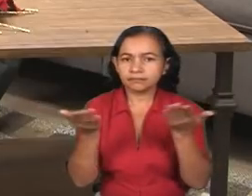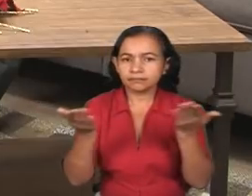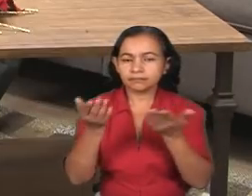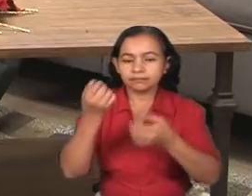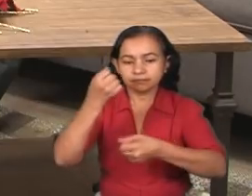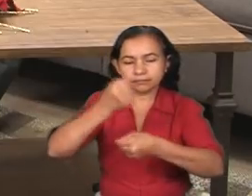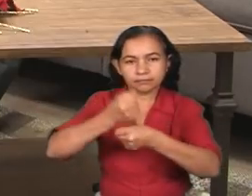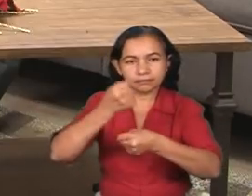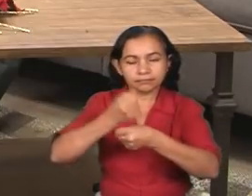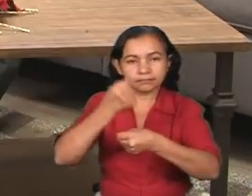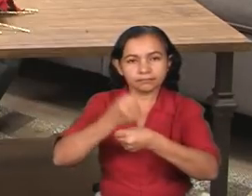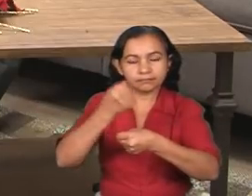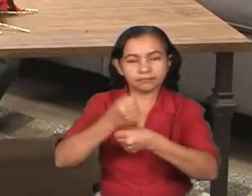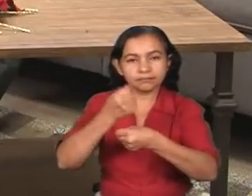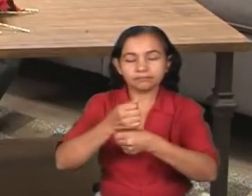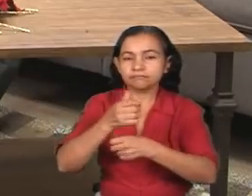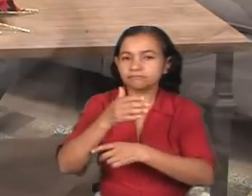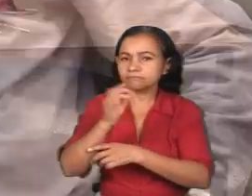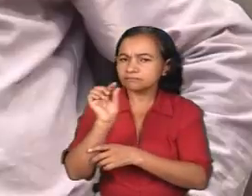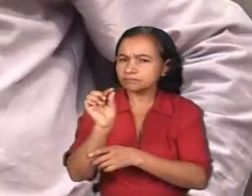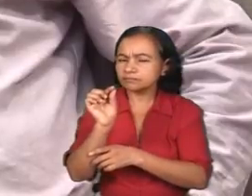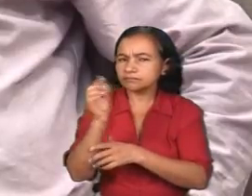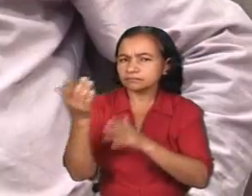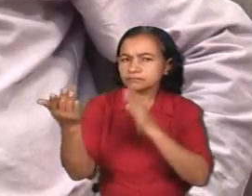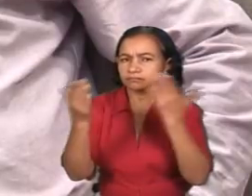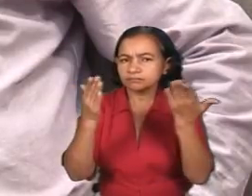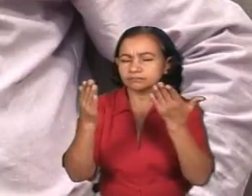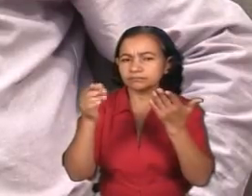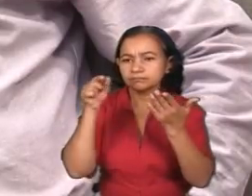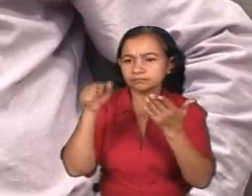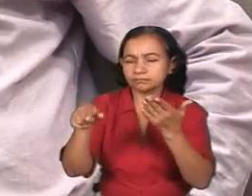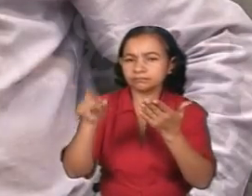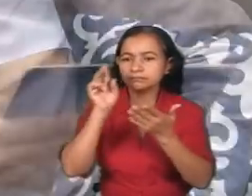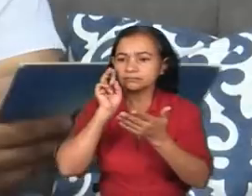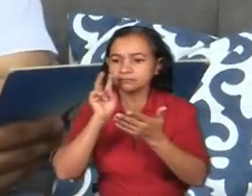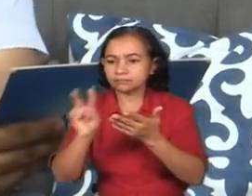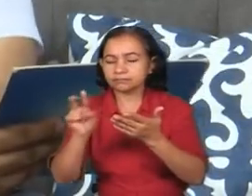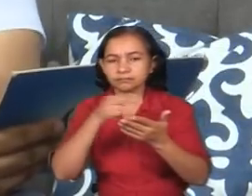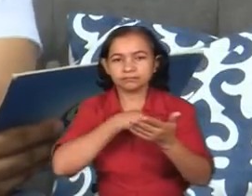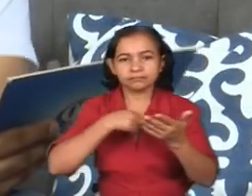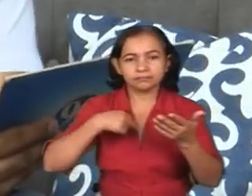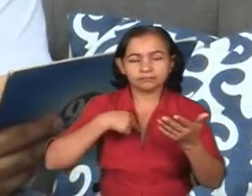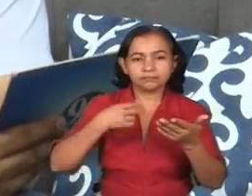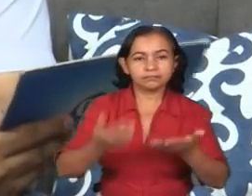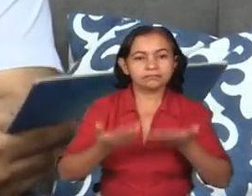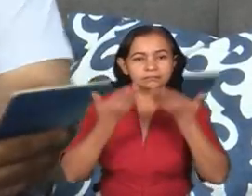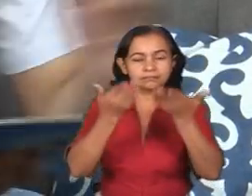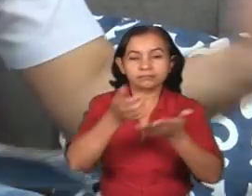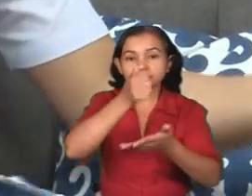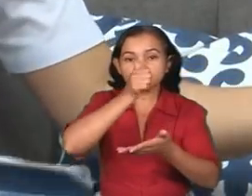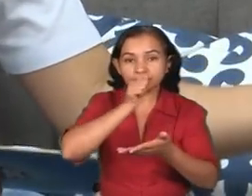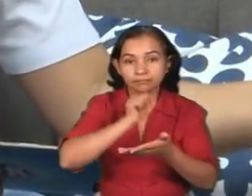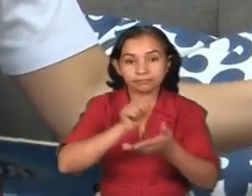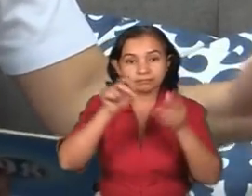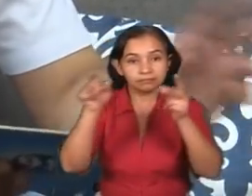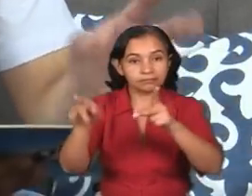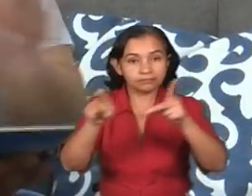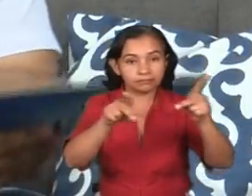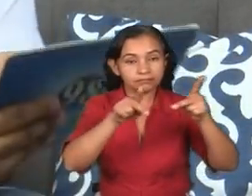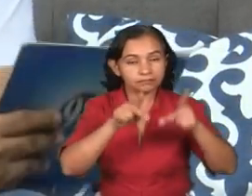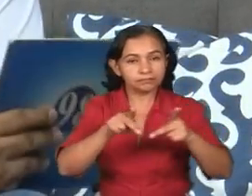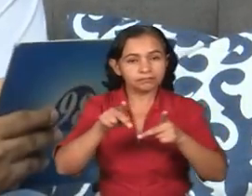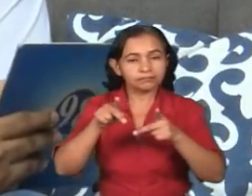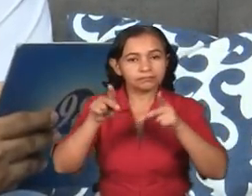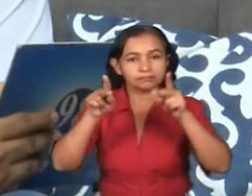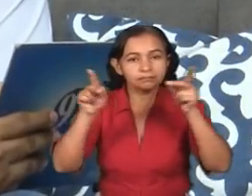los avances y un contraste claro entre lo que se encontró y lo que se viene haciendo en función de garantizar el agua potable, pero hay otros aspectos. Usted tenía